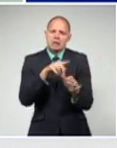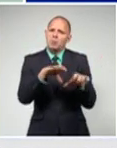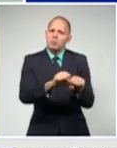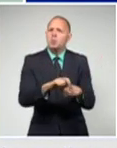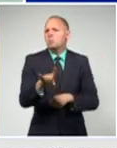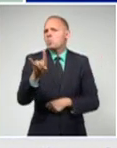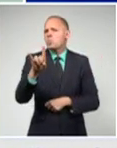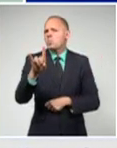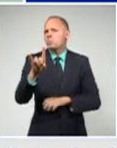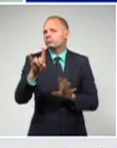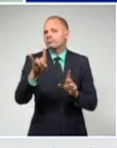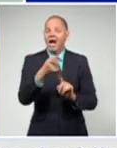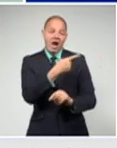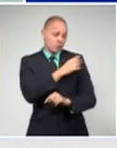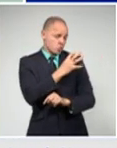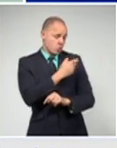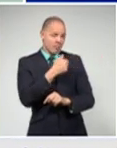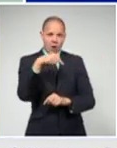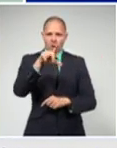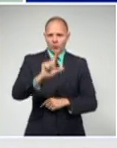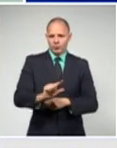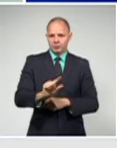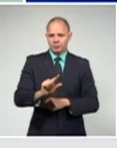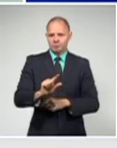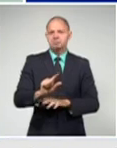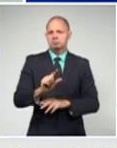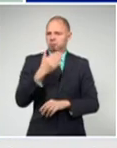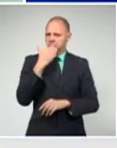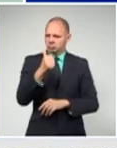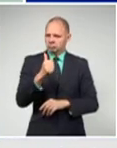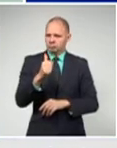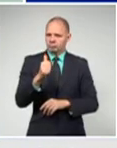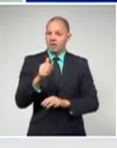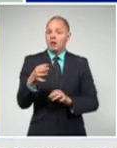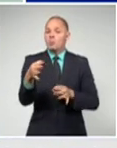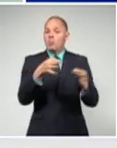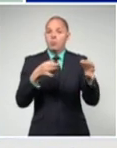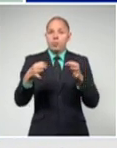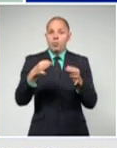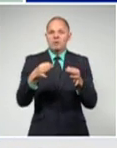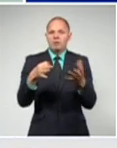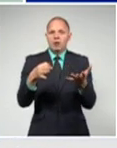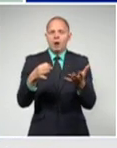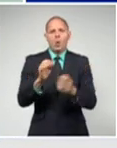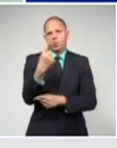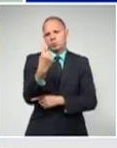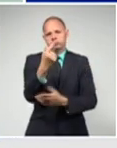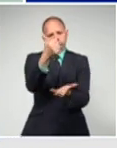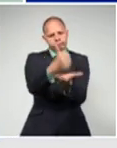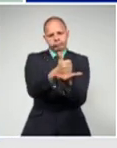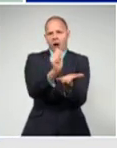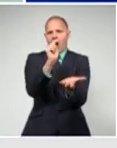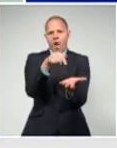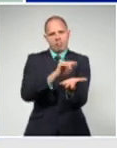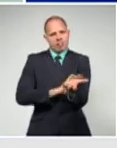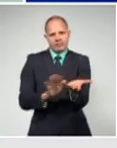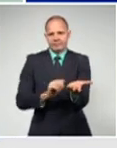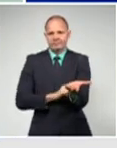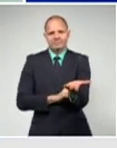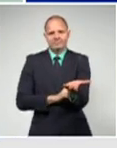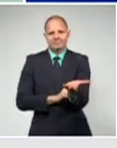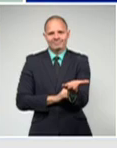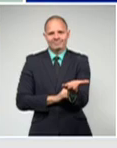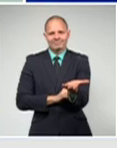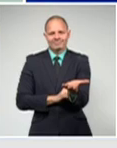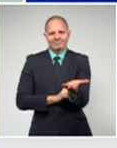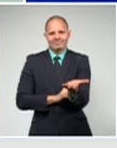menos que la jornada anterior, y todos en el municipio cabecera, que es donde también ellos